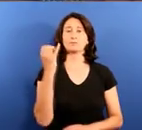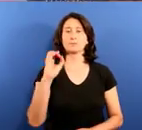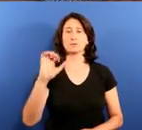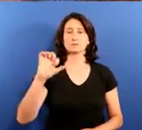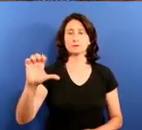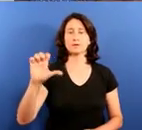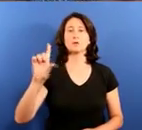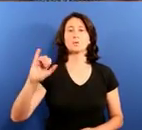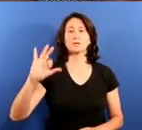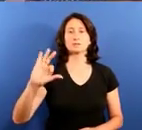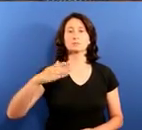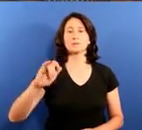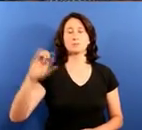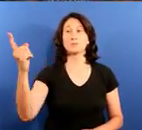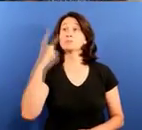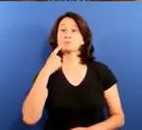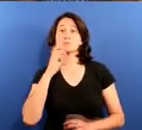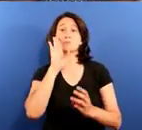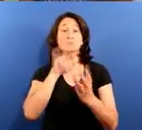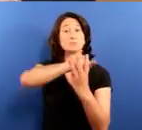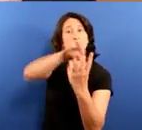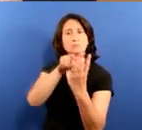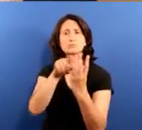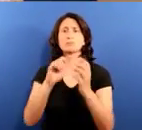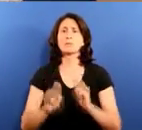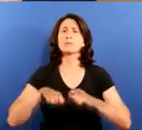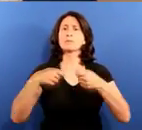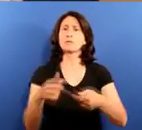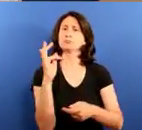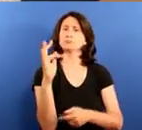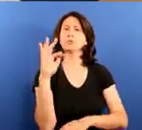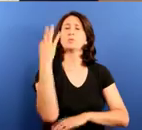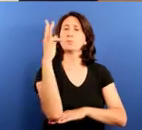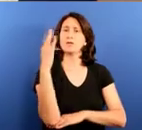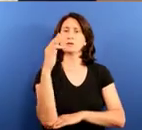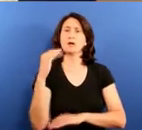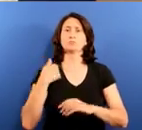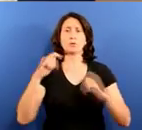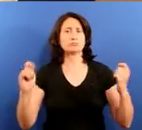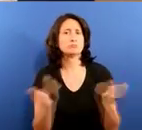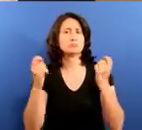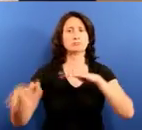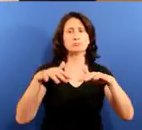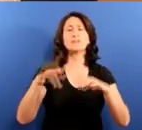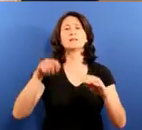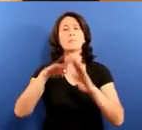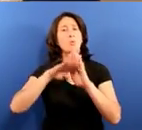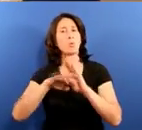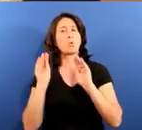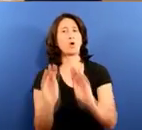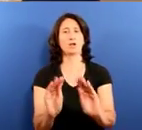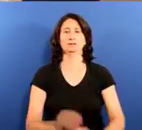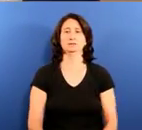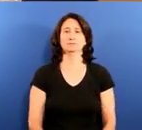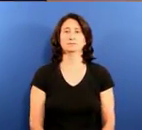social hayan contribuido a la promoción de Vizcaya y de sus valores. Durante la entrega de las distinciones, José Luis Bilbao ha señalado